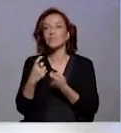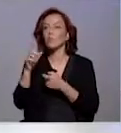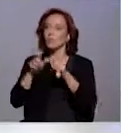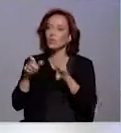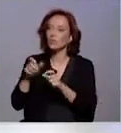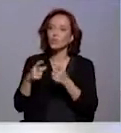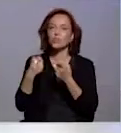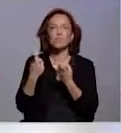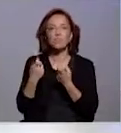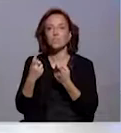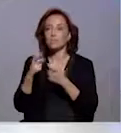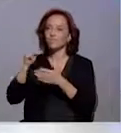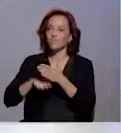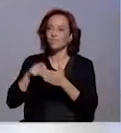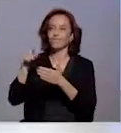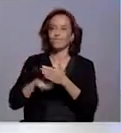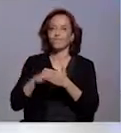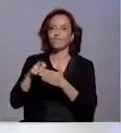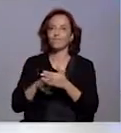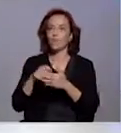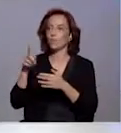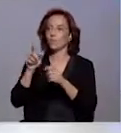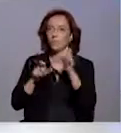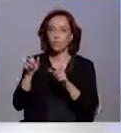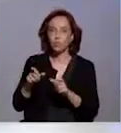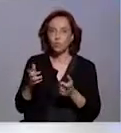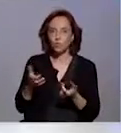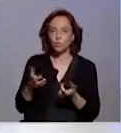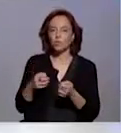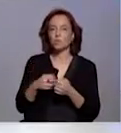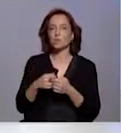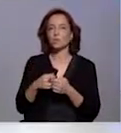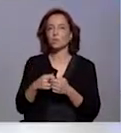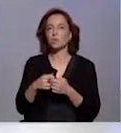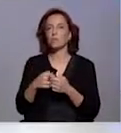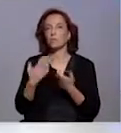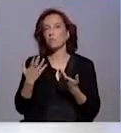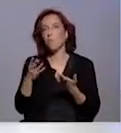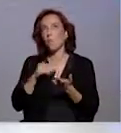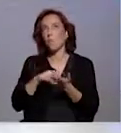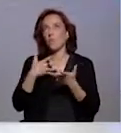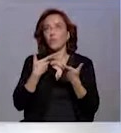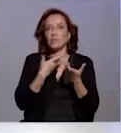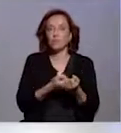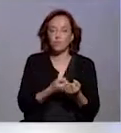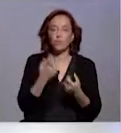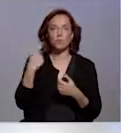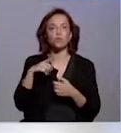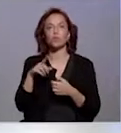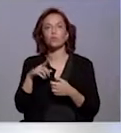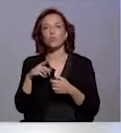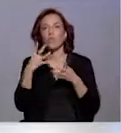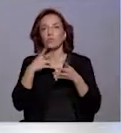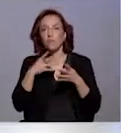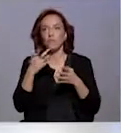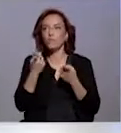ventas perfiles comerciales que estén más en tiempos más desafiantes ya menores de esa forma necesitan salir a hacer